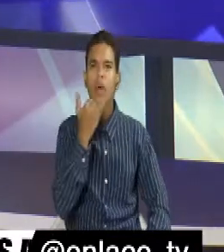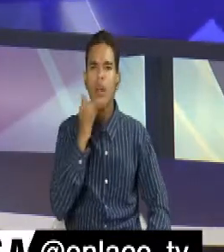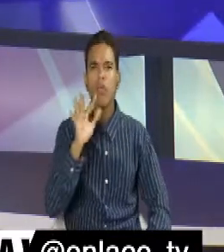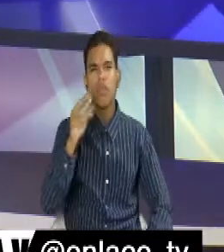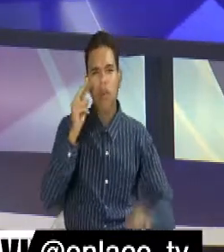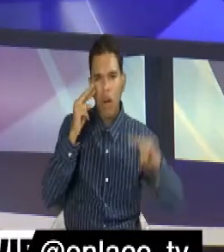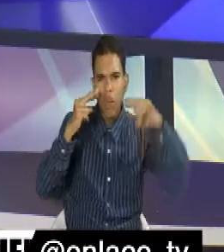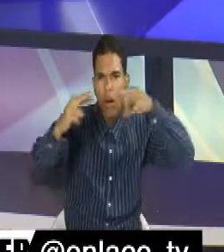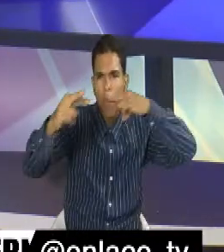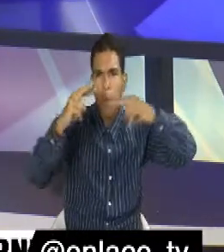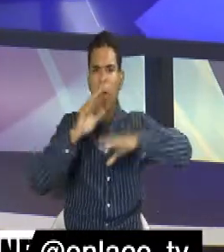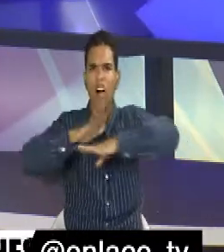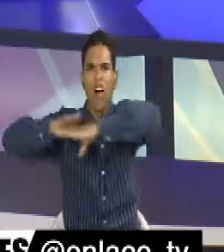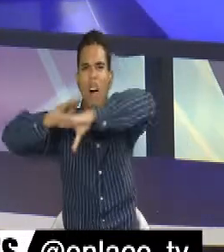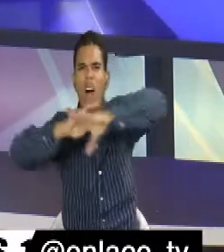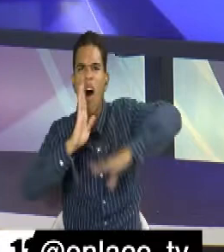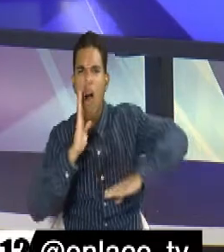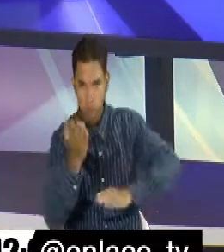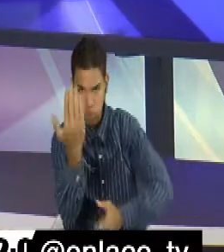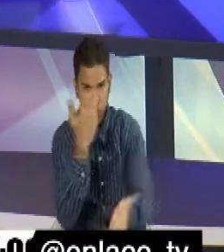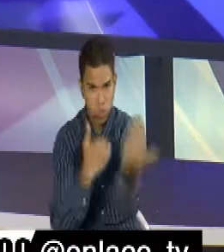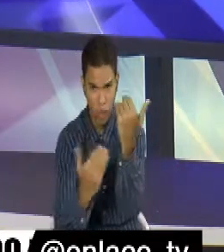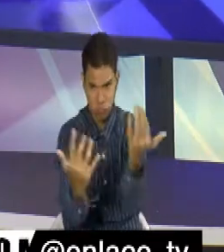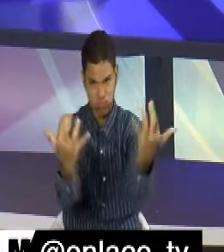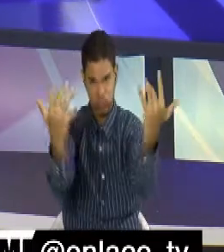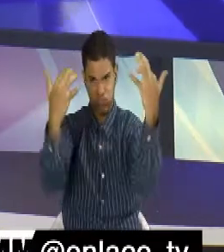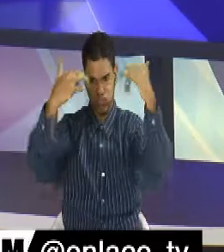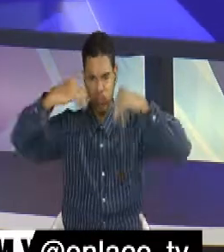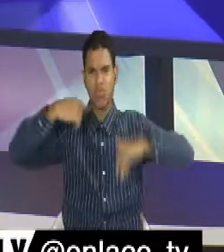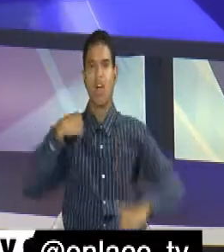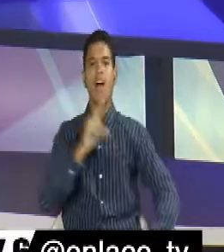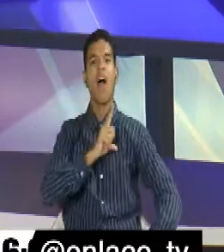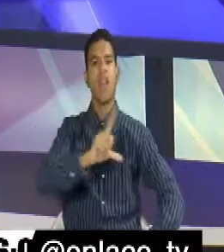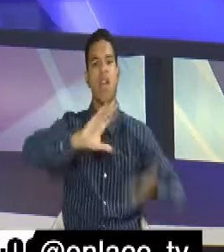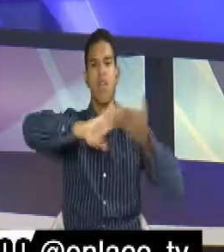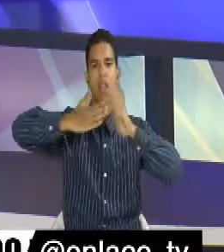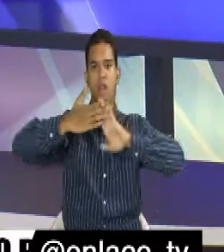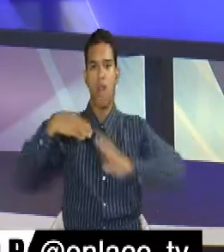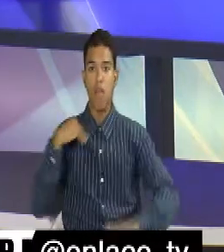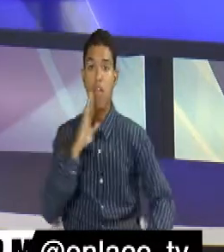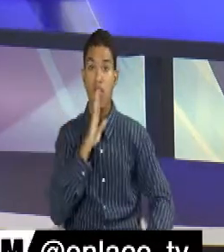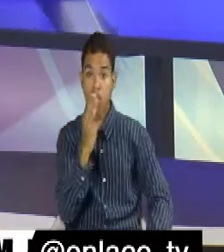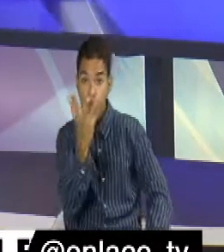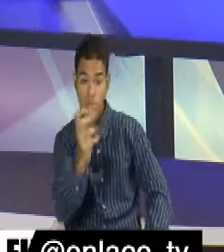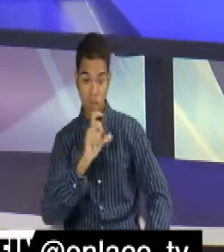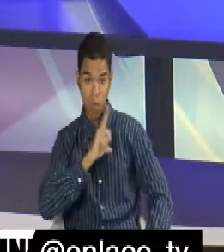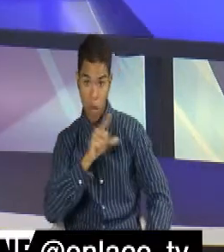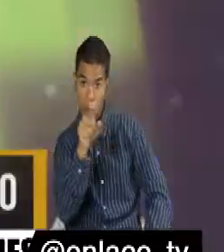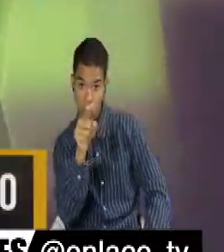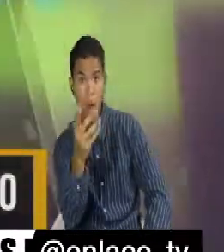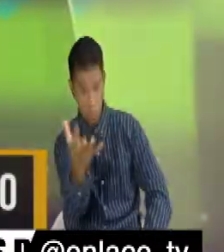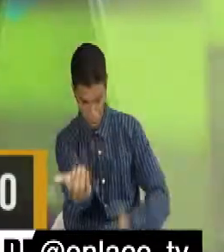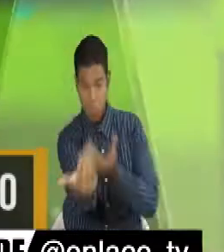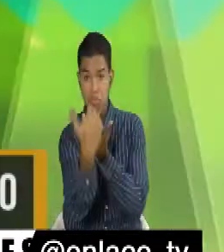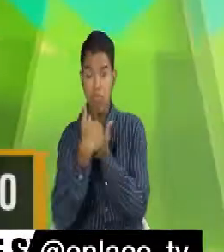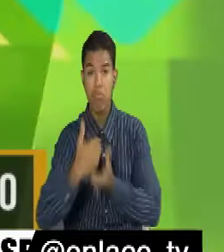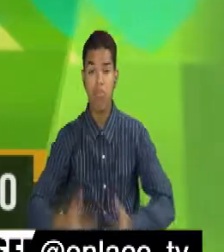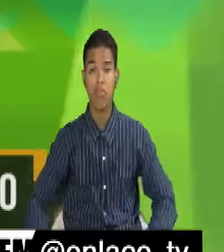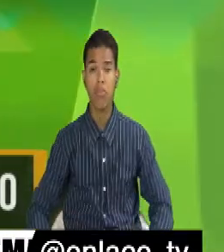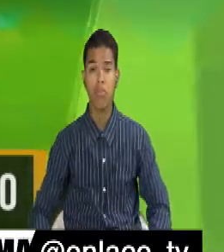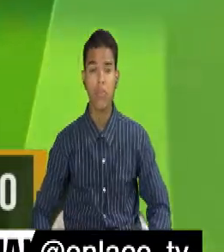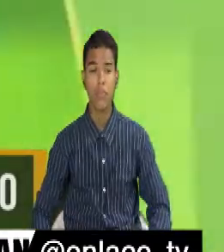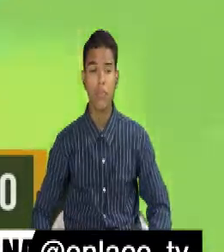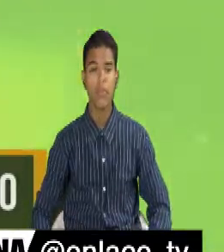convoca a capacitación sobre liderazgo comunitario. La invitación va dirigida a líderes del puerto petrolero. La Personería Municipal